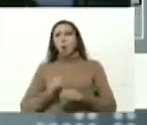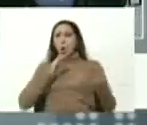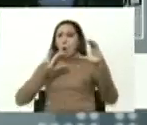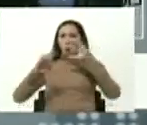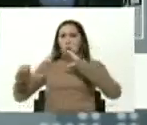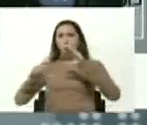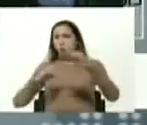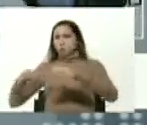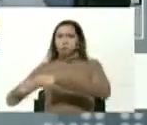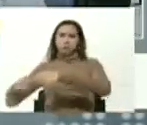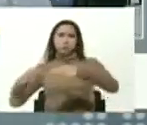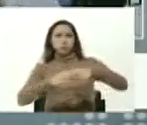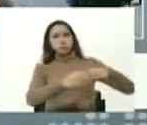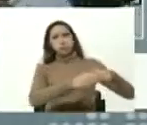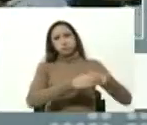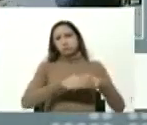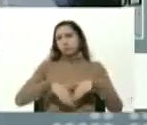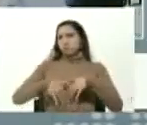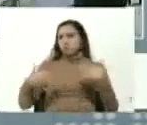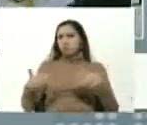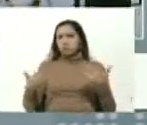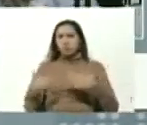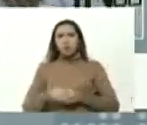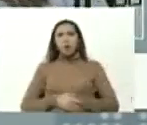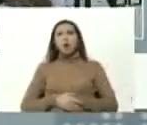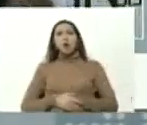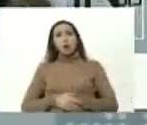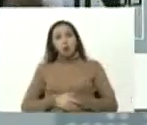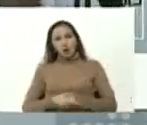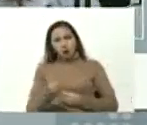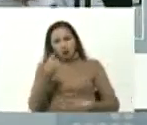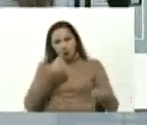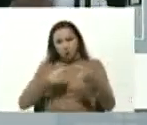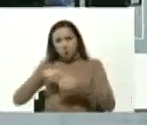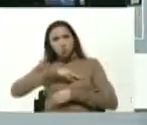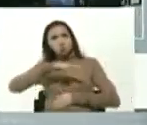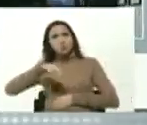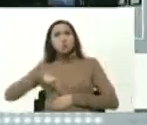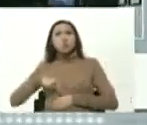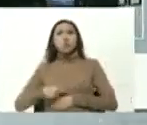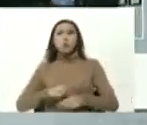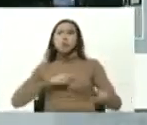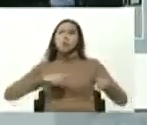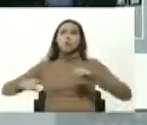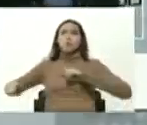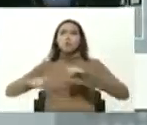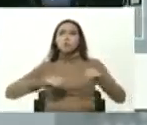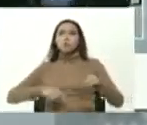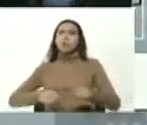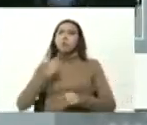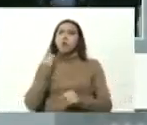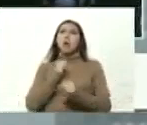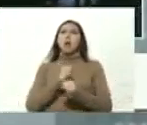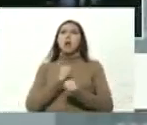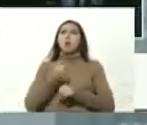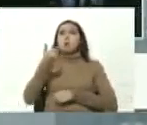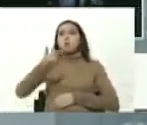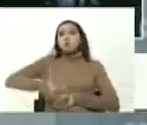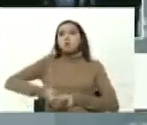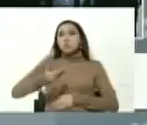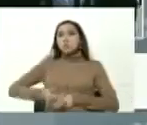para asociarnos, coaligarnos, coordinar la tarea fundamental de